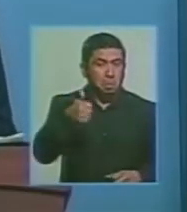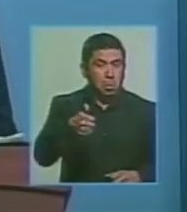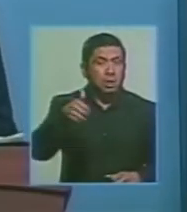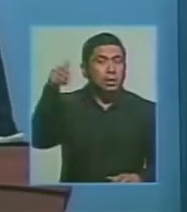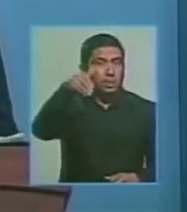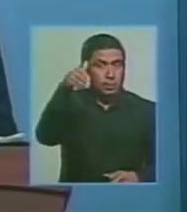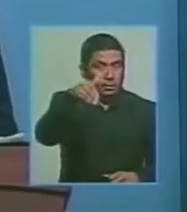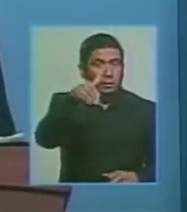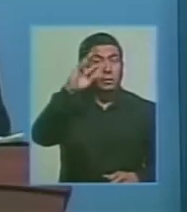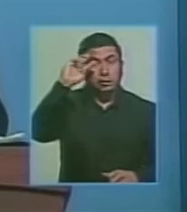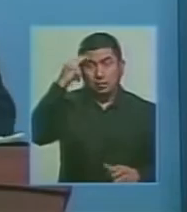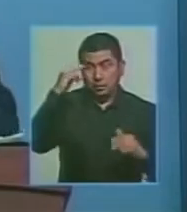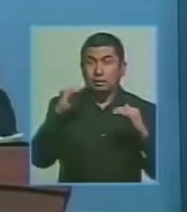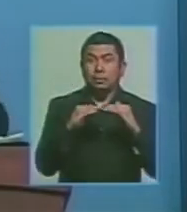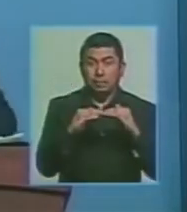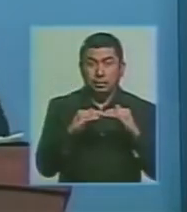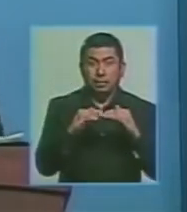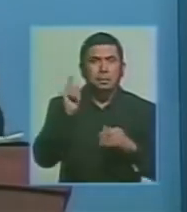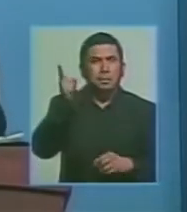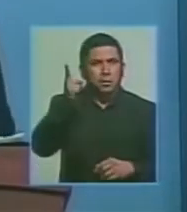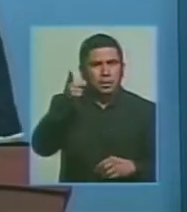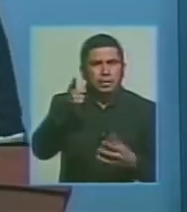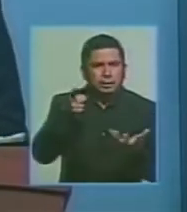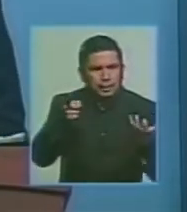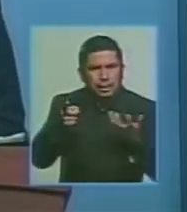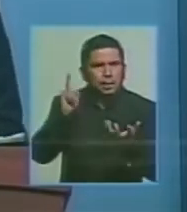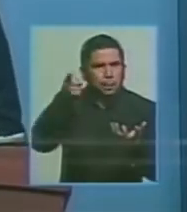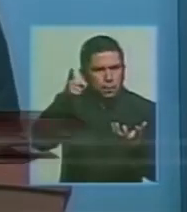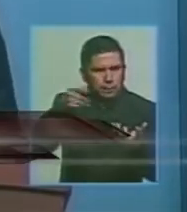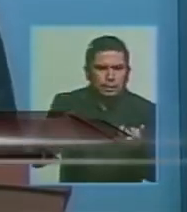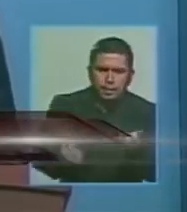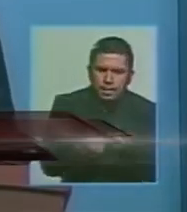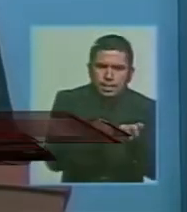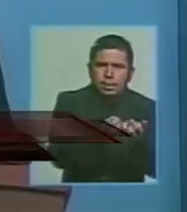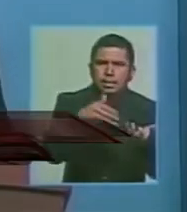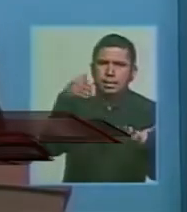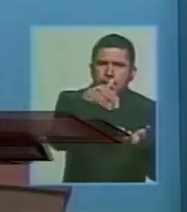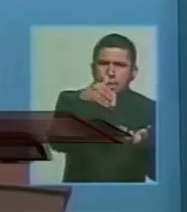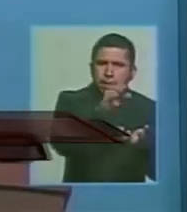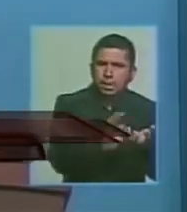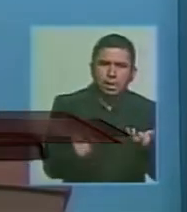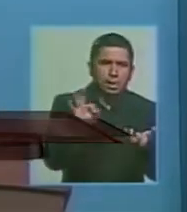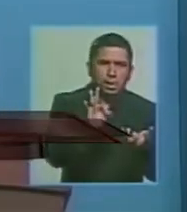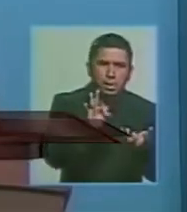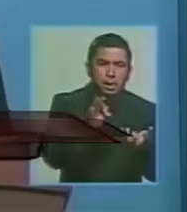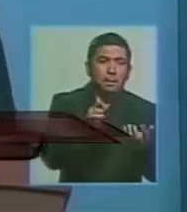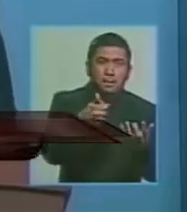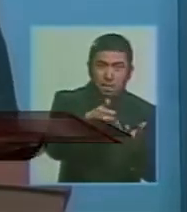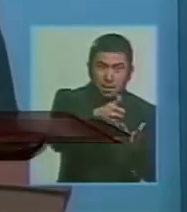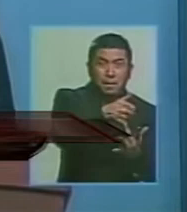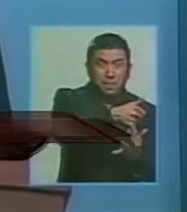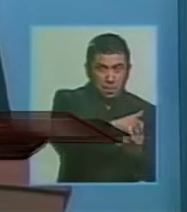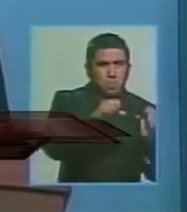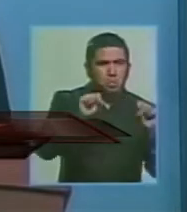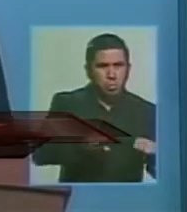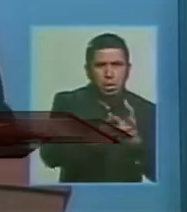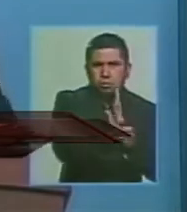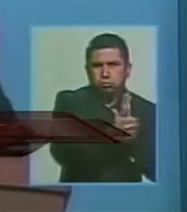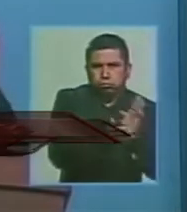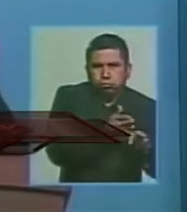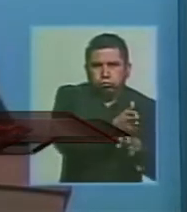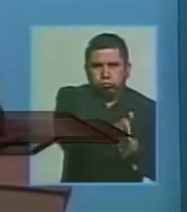significa maestros estimulados, docentes capacitados, un estímulo para el desempeño. Significa